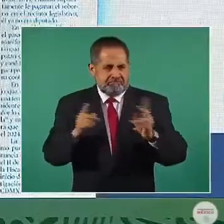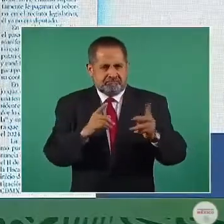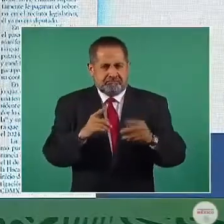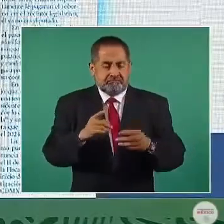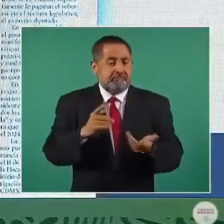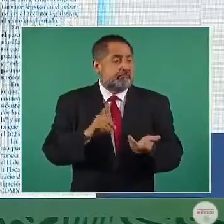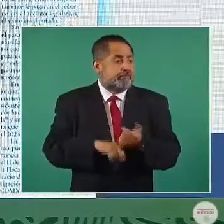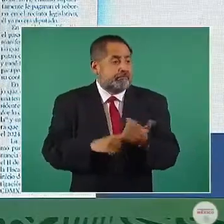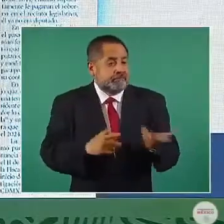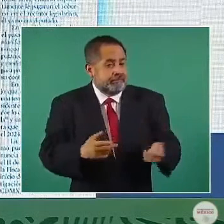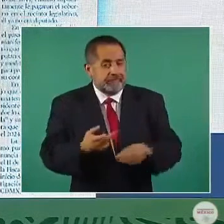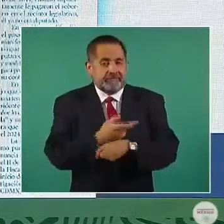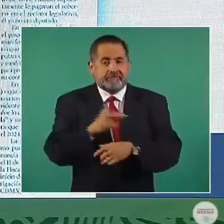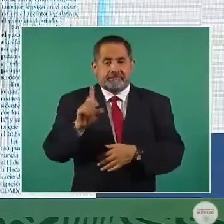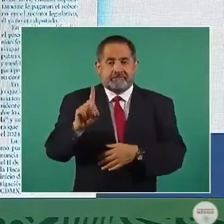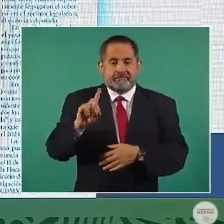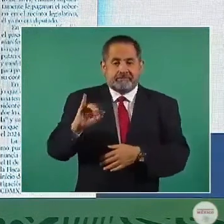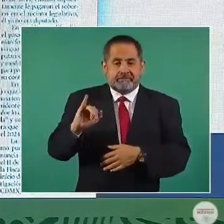Como Diego